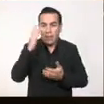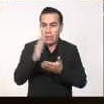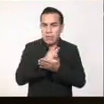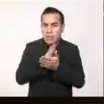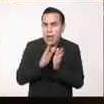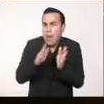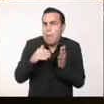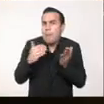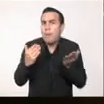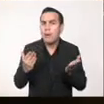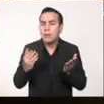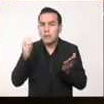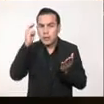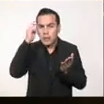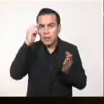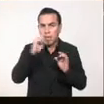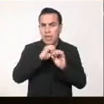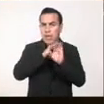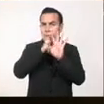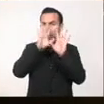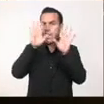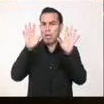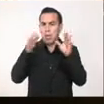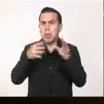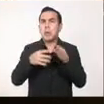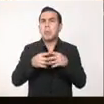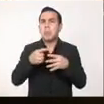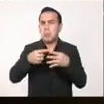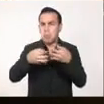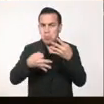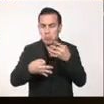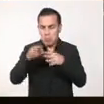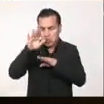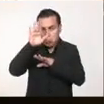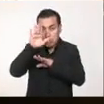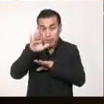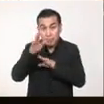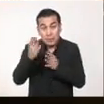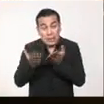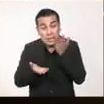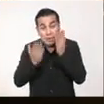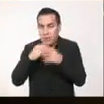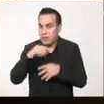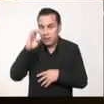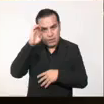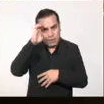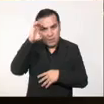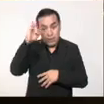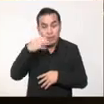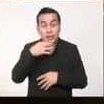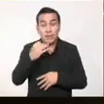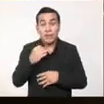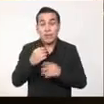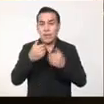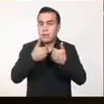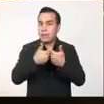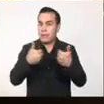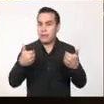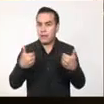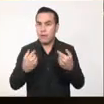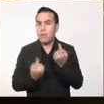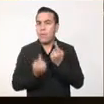que decir. Era perfectamente legítimo y legal, tal vez antiético, porque no deberían de estarse repartiendo los